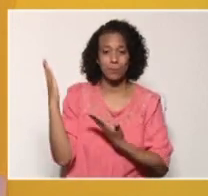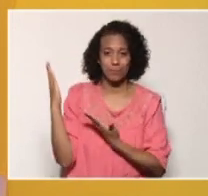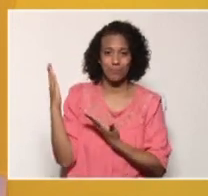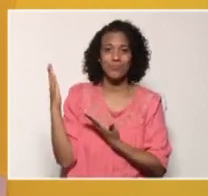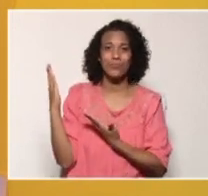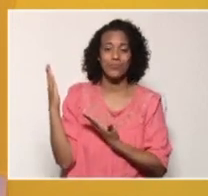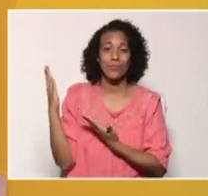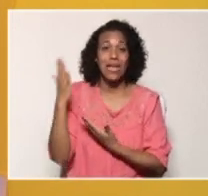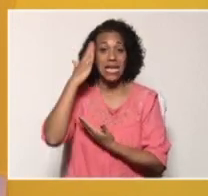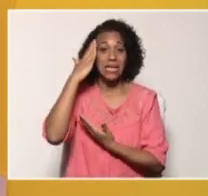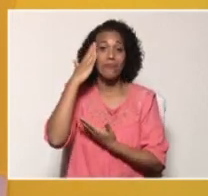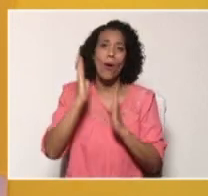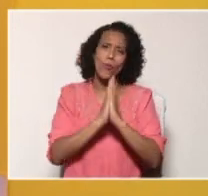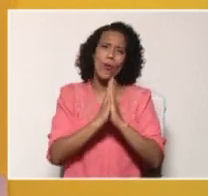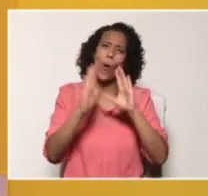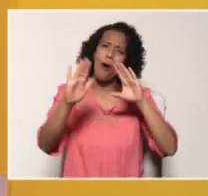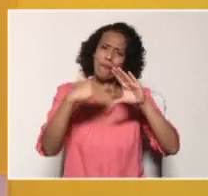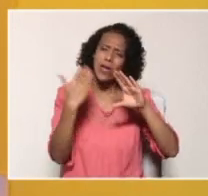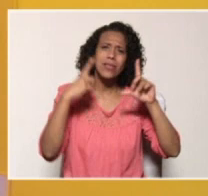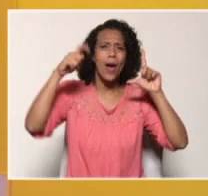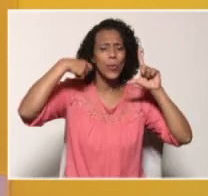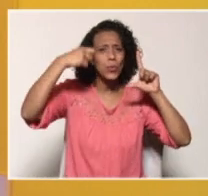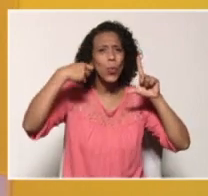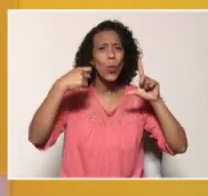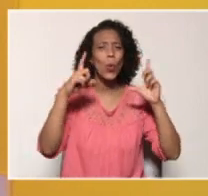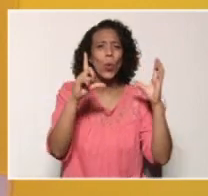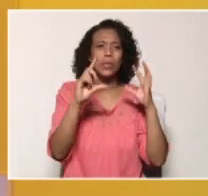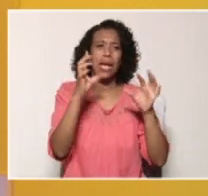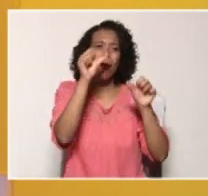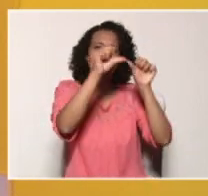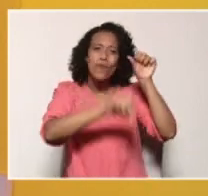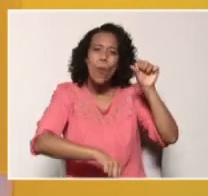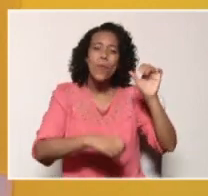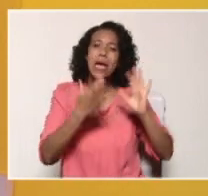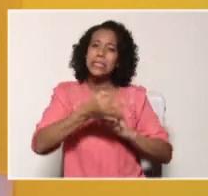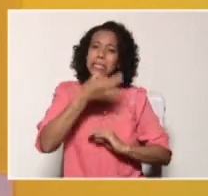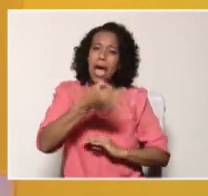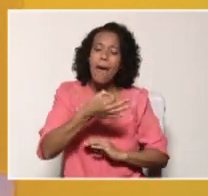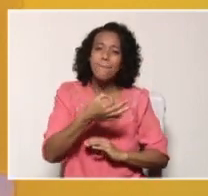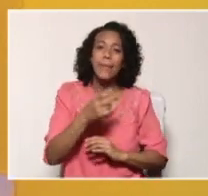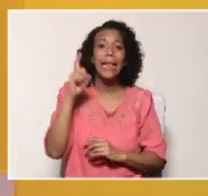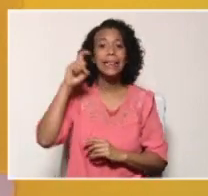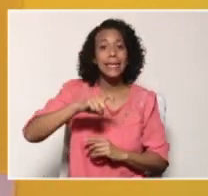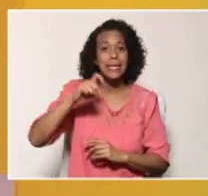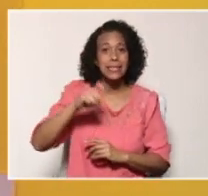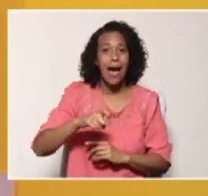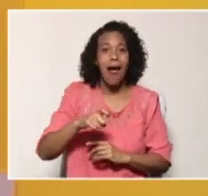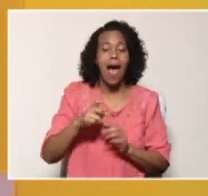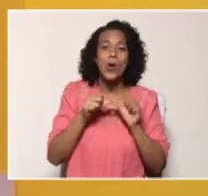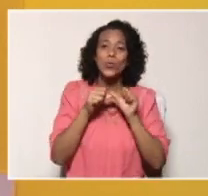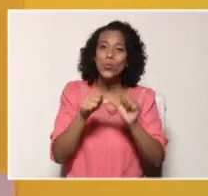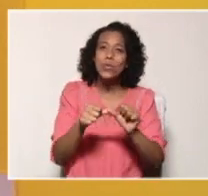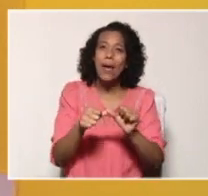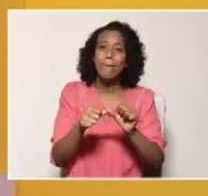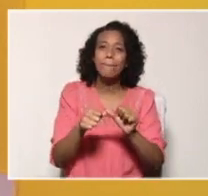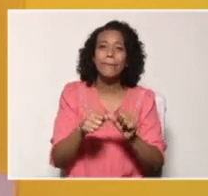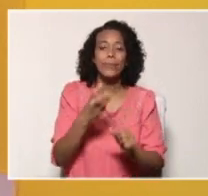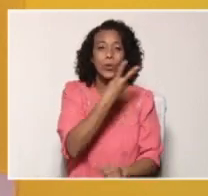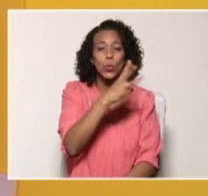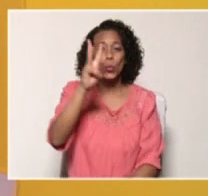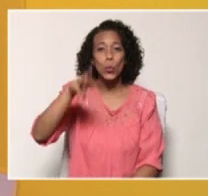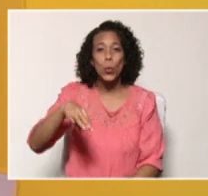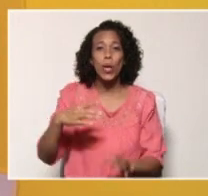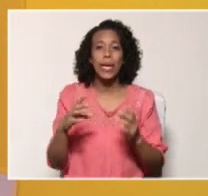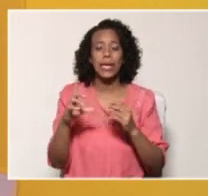@mppeducacion. Y para que nos envíe fotografías, videos y comentarios, como lo hacen siempre, es necesario que nos sigan en nuestra página de